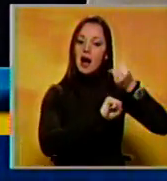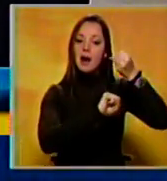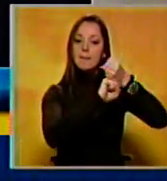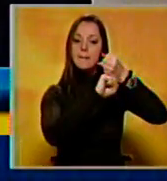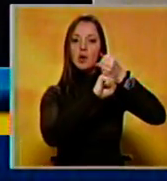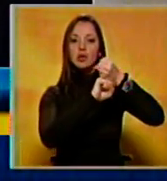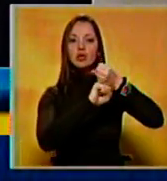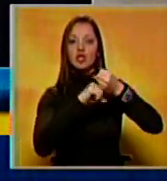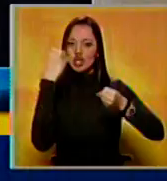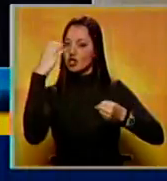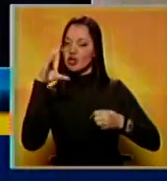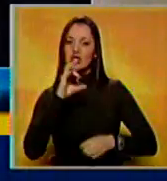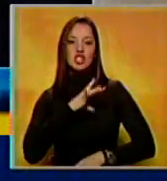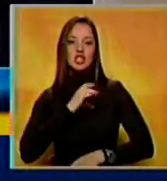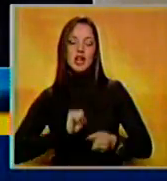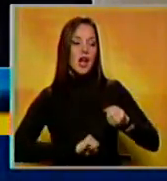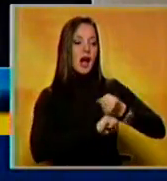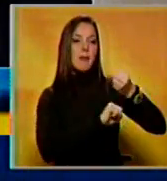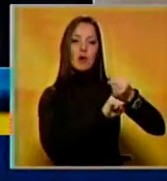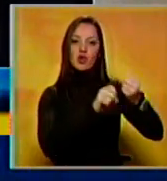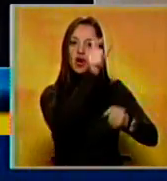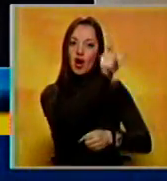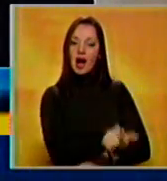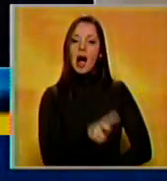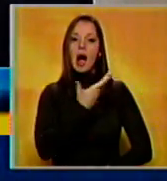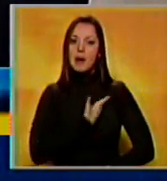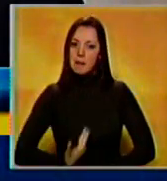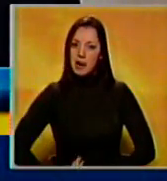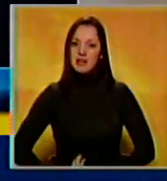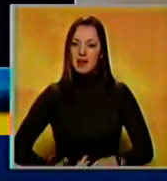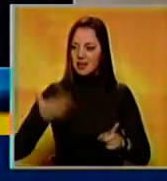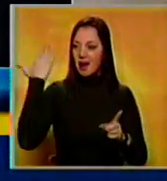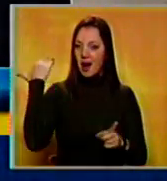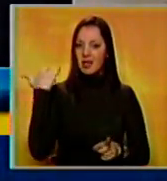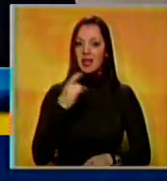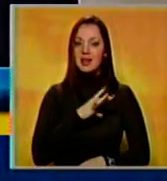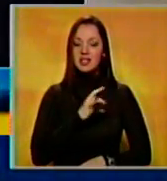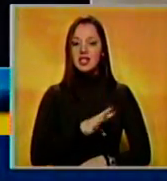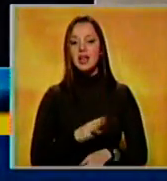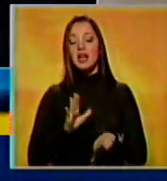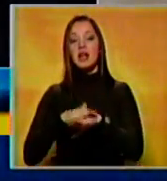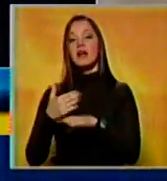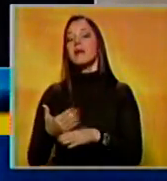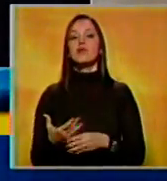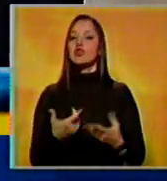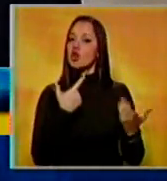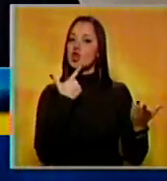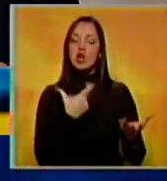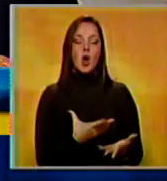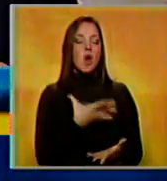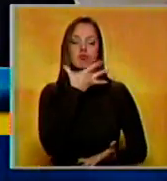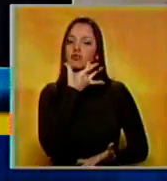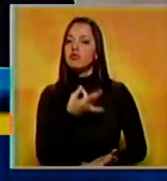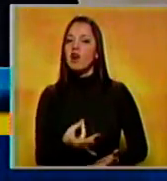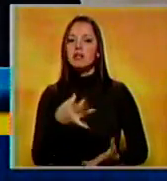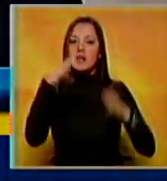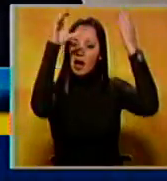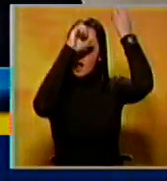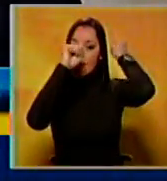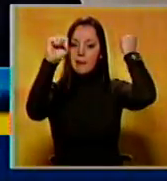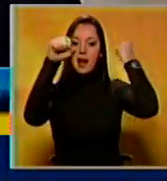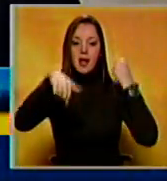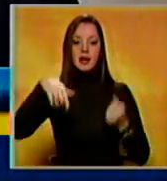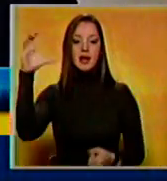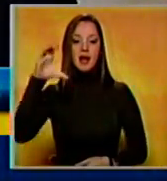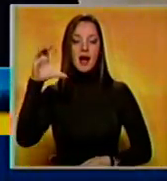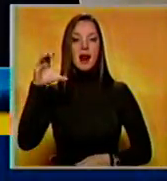a la visita del exmandatario Sebastián Piñera motivo por el cual le proporcionaron todas las facilidades de la embajada en Caracas pues no